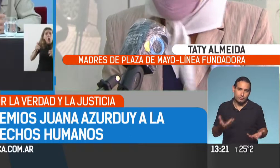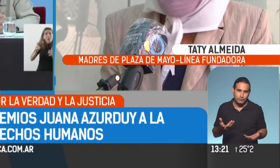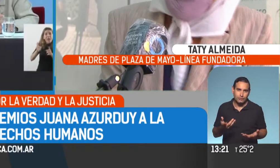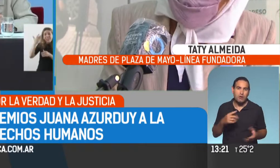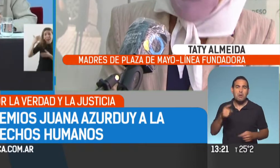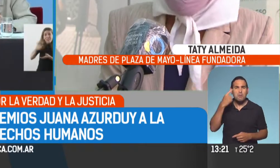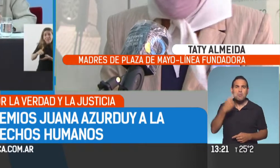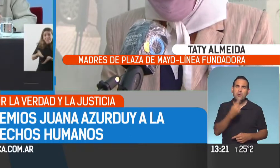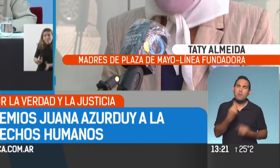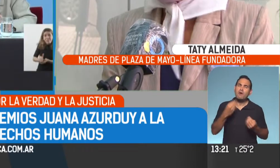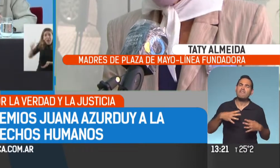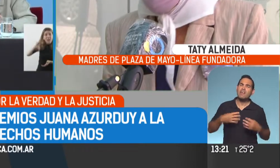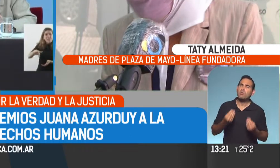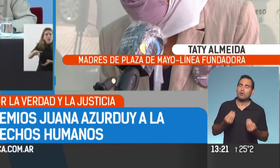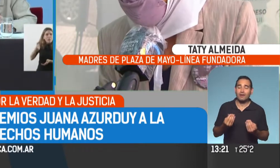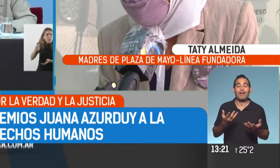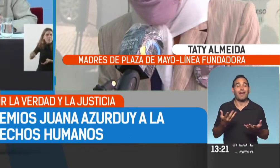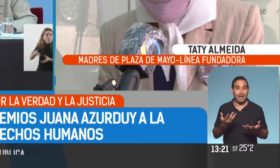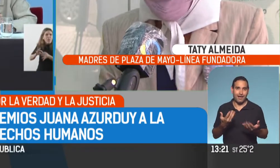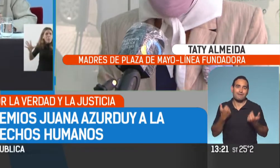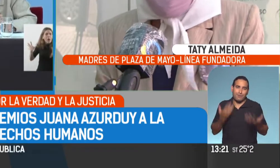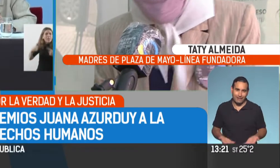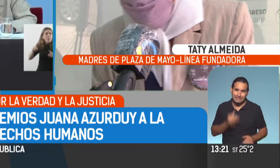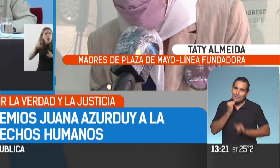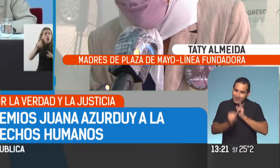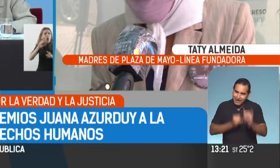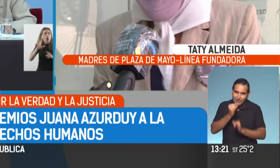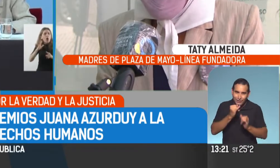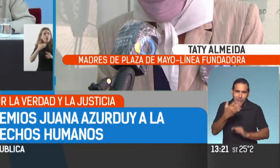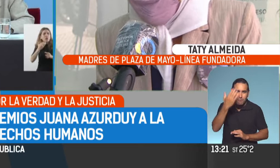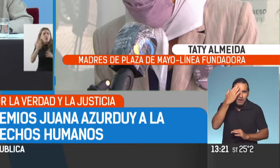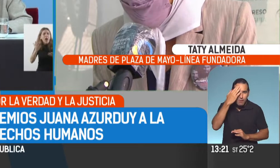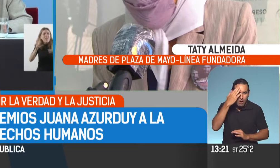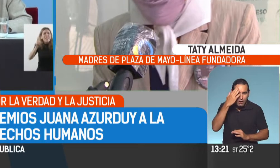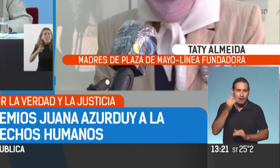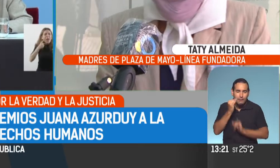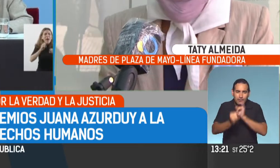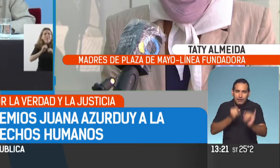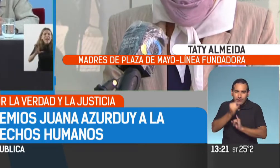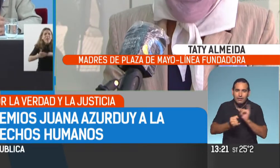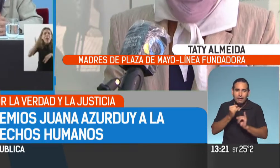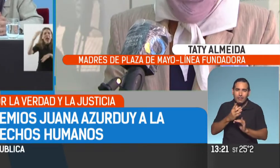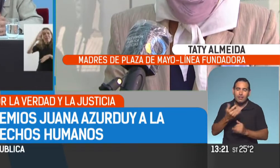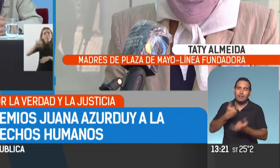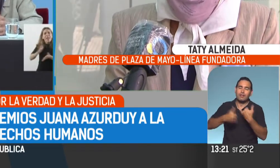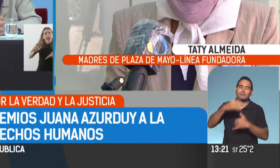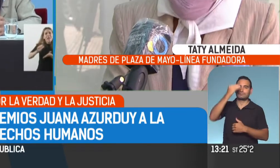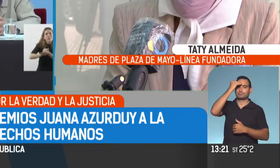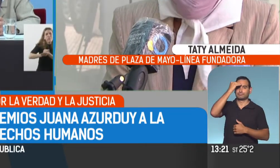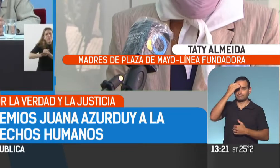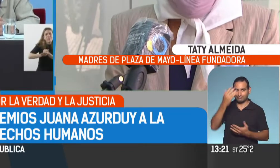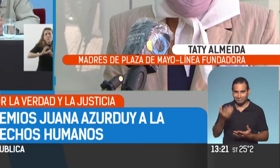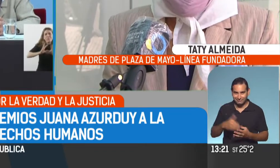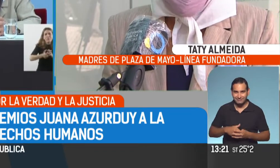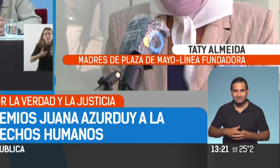ahí preguntan, ¿por qué es feriado? Y ahí es el momento de la memoria, de contarles. Entonces, es